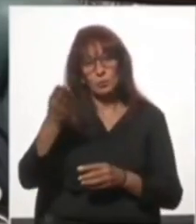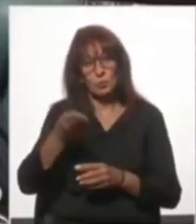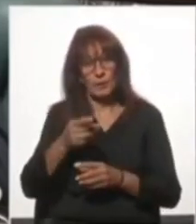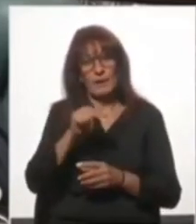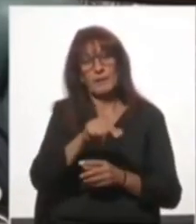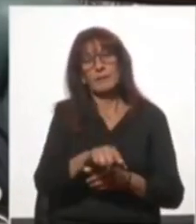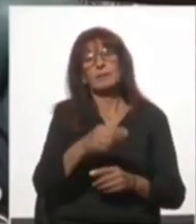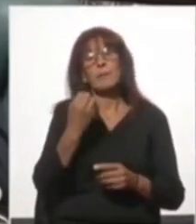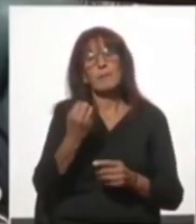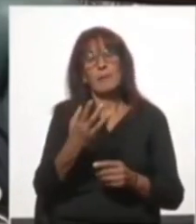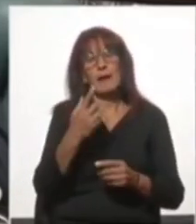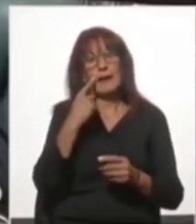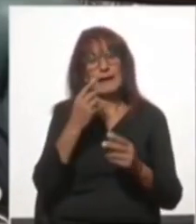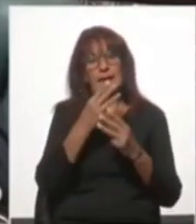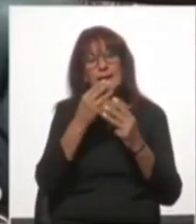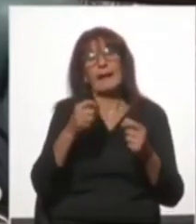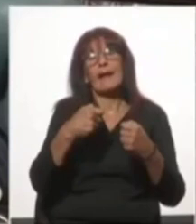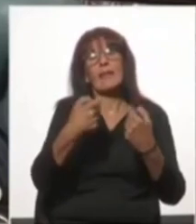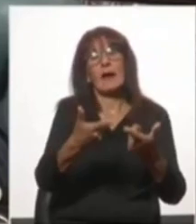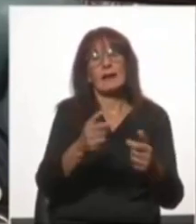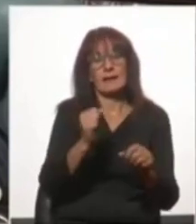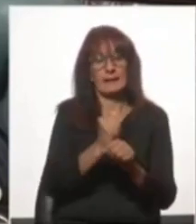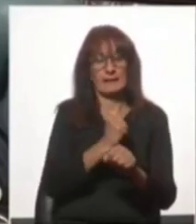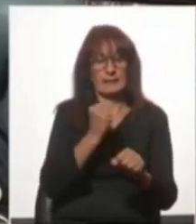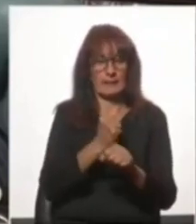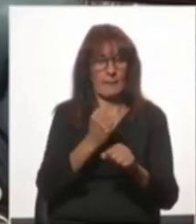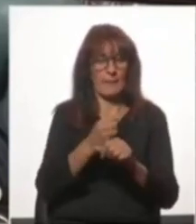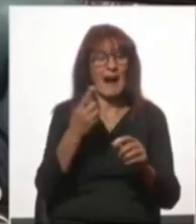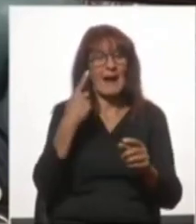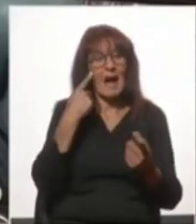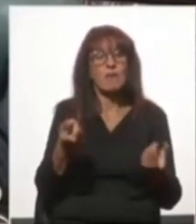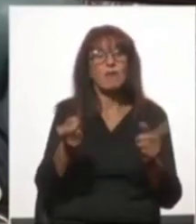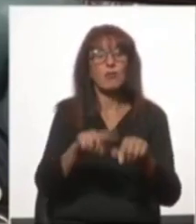fundamental para la generación de empleo, para ayudar a la reactivación.